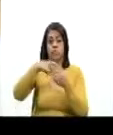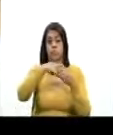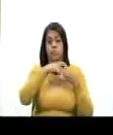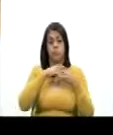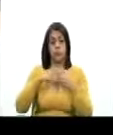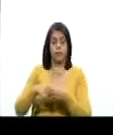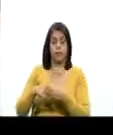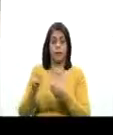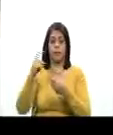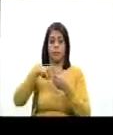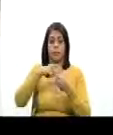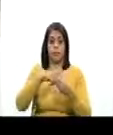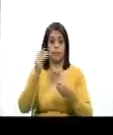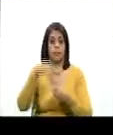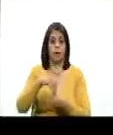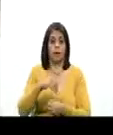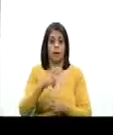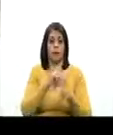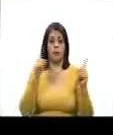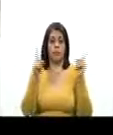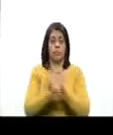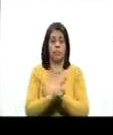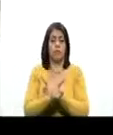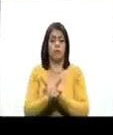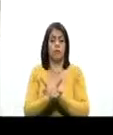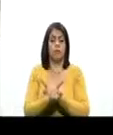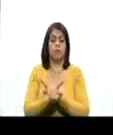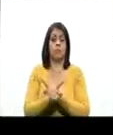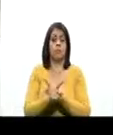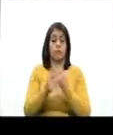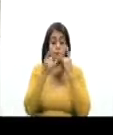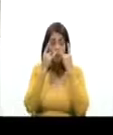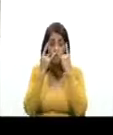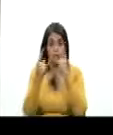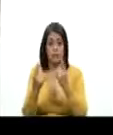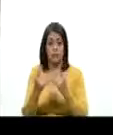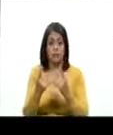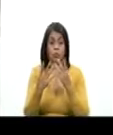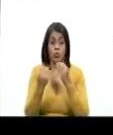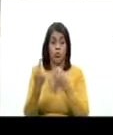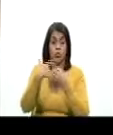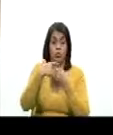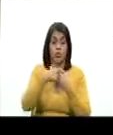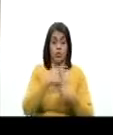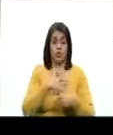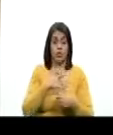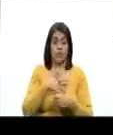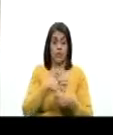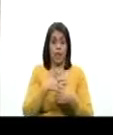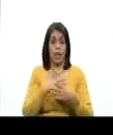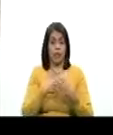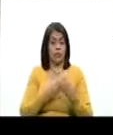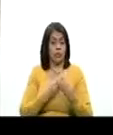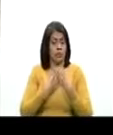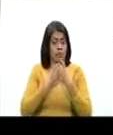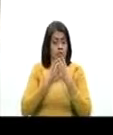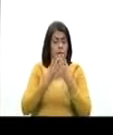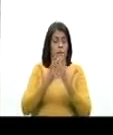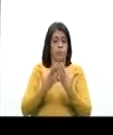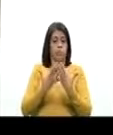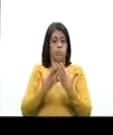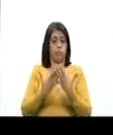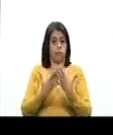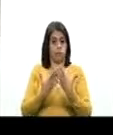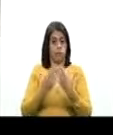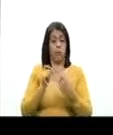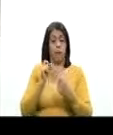millones de seguidores, también se convirtió como en una dopamina. Yo ganaba tantos seguidores, sentía una dopamina en el cerebro, ganaba tanta